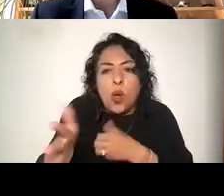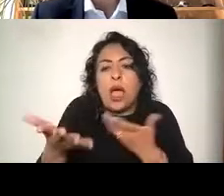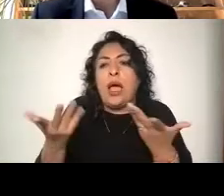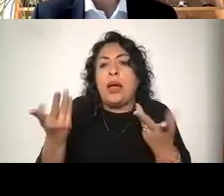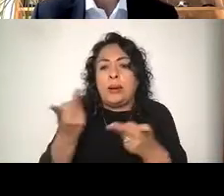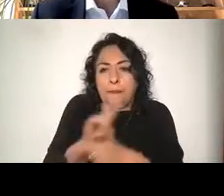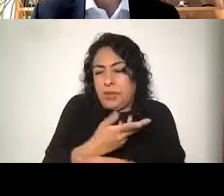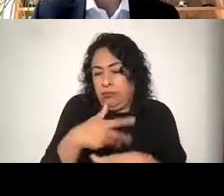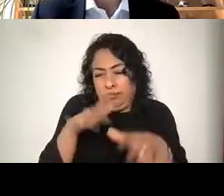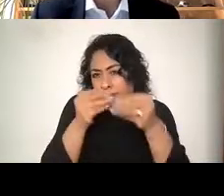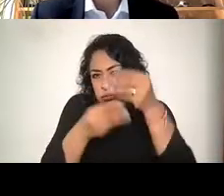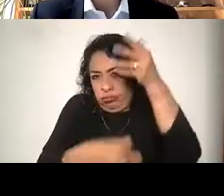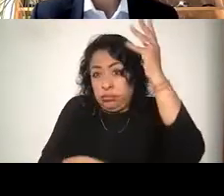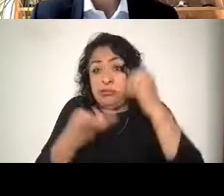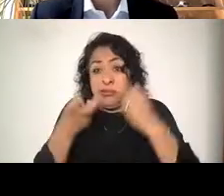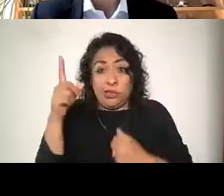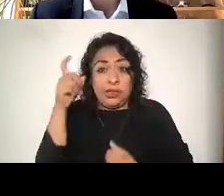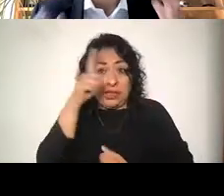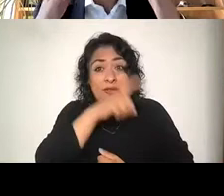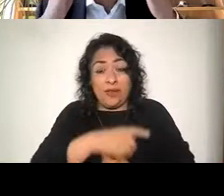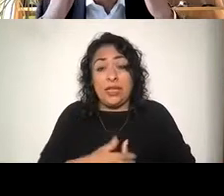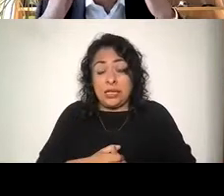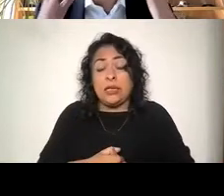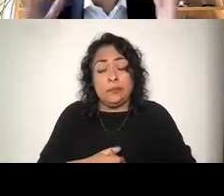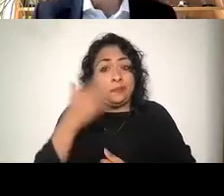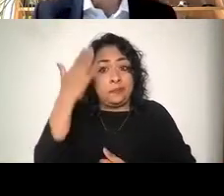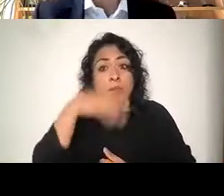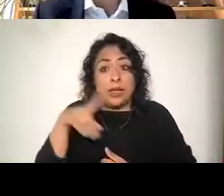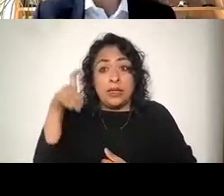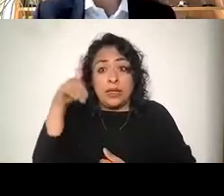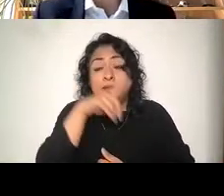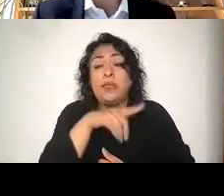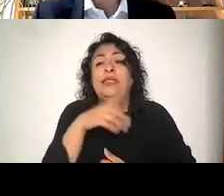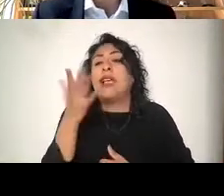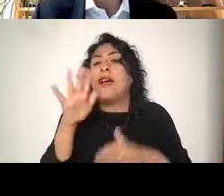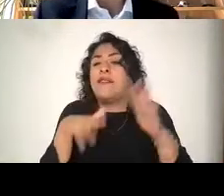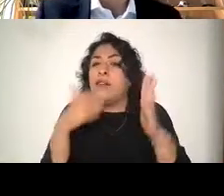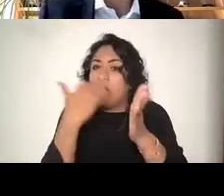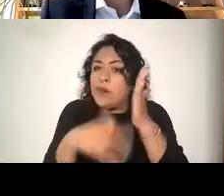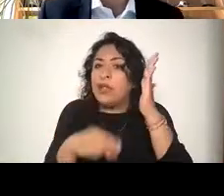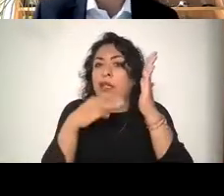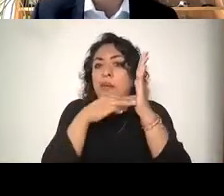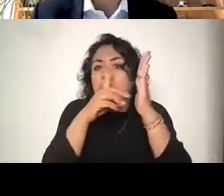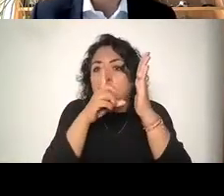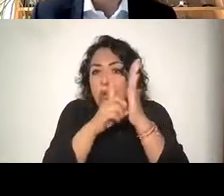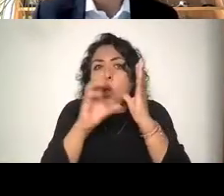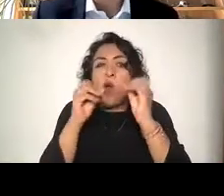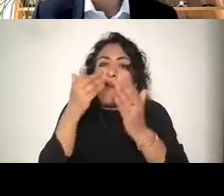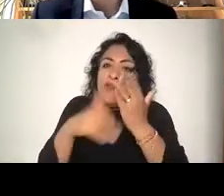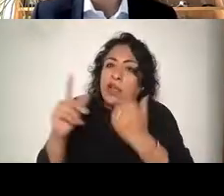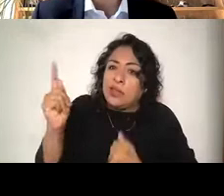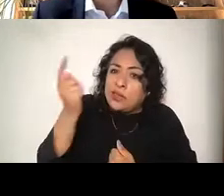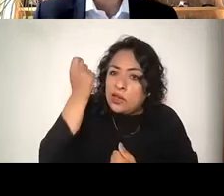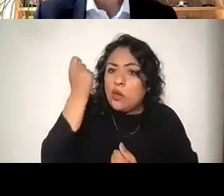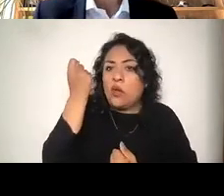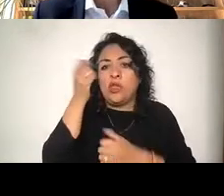tiene, etcétera. Esto es complicado, sin duda, a veces porque no tenemos la metodología o no tenemos la tecnología de la información para